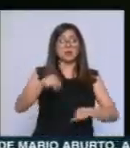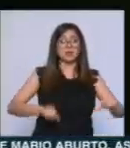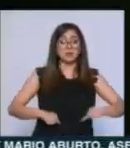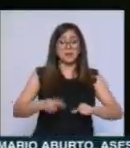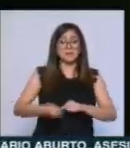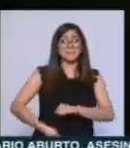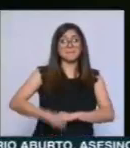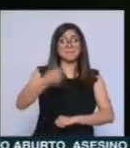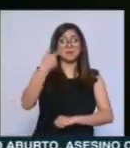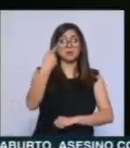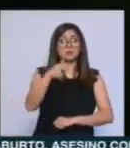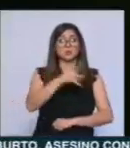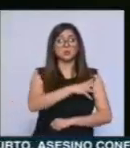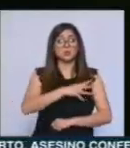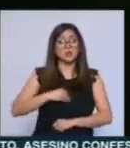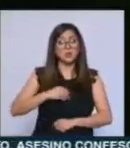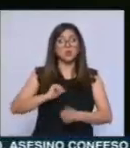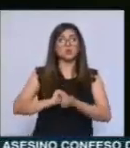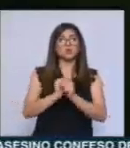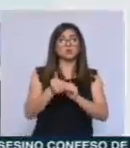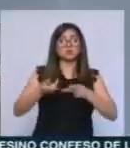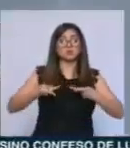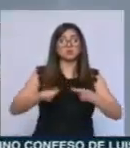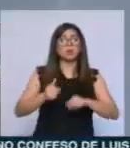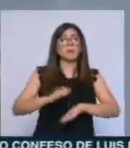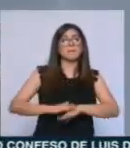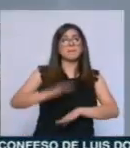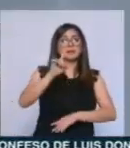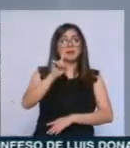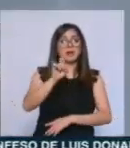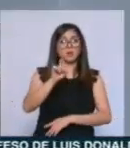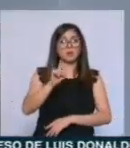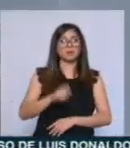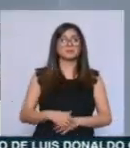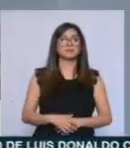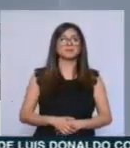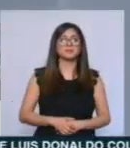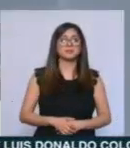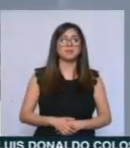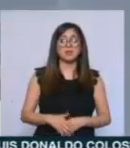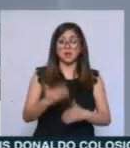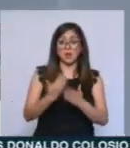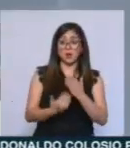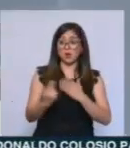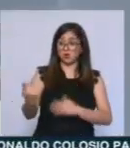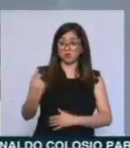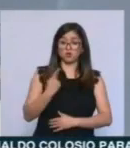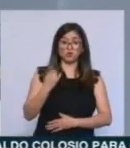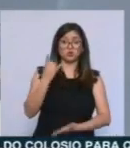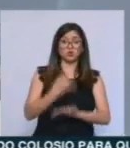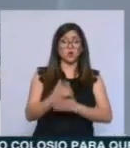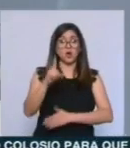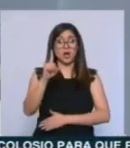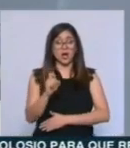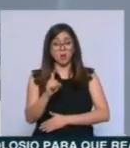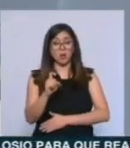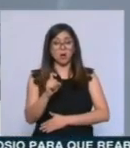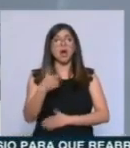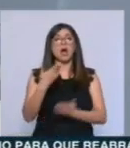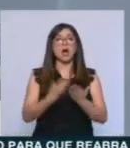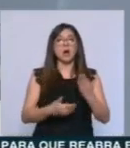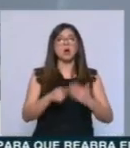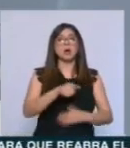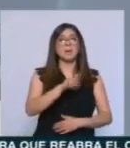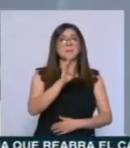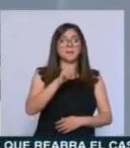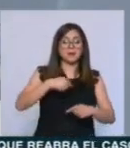de su primer bebé significará un gasto extra de agua. No es la misma cantidad de agua de utilizar nosotros dos como pareja que ya con